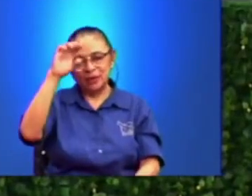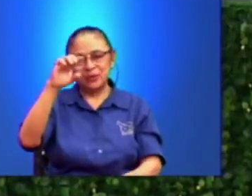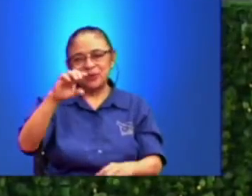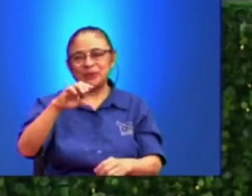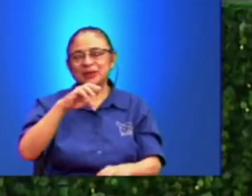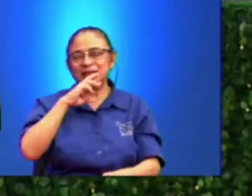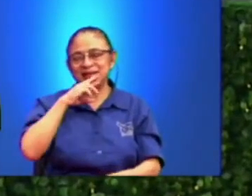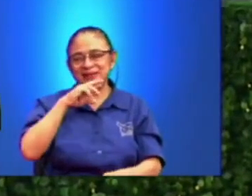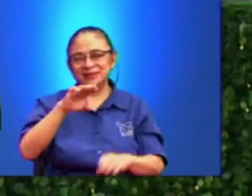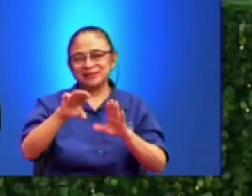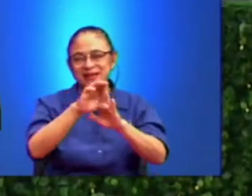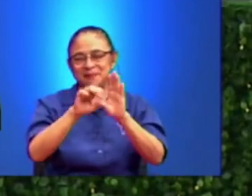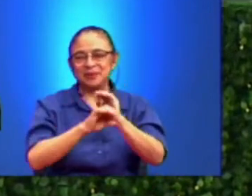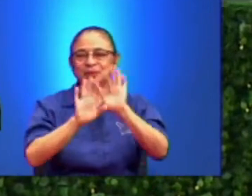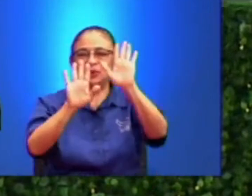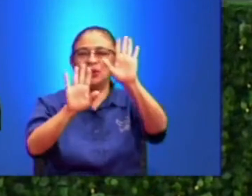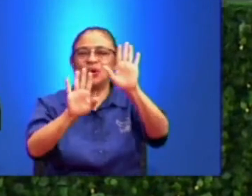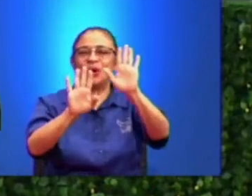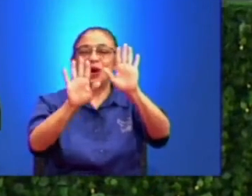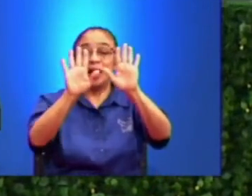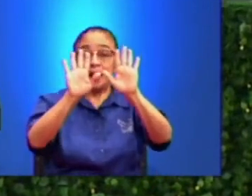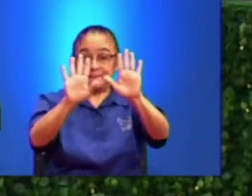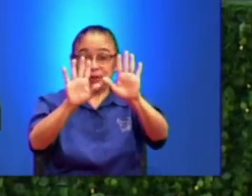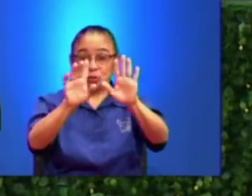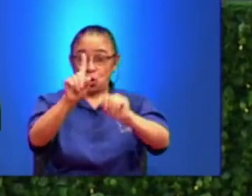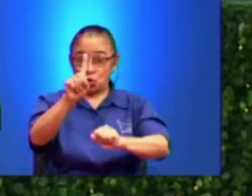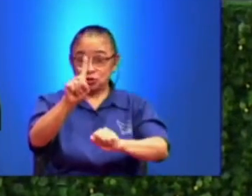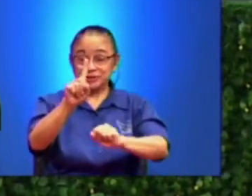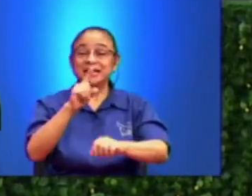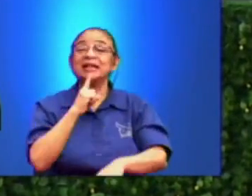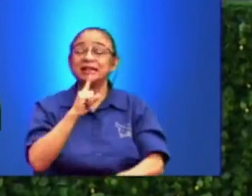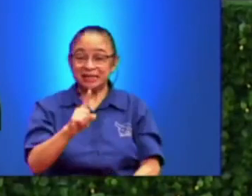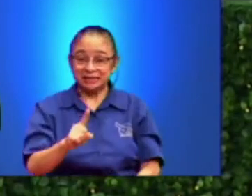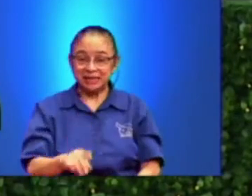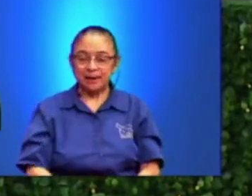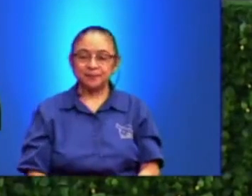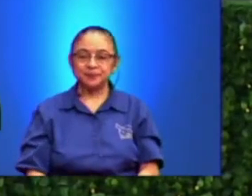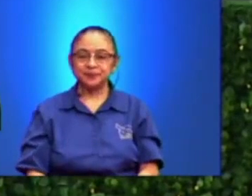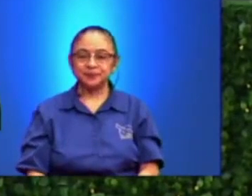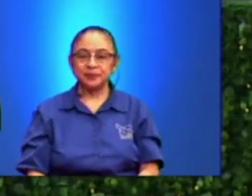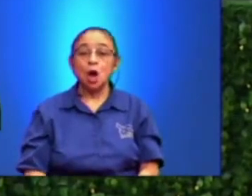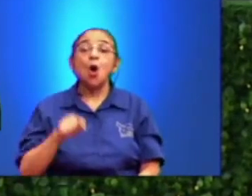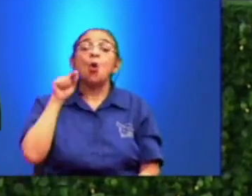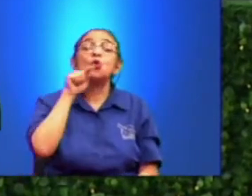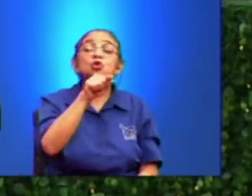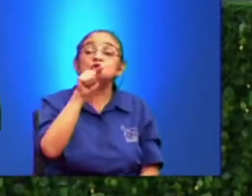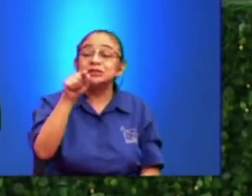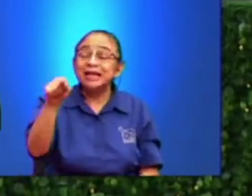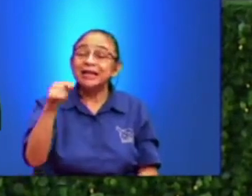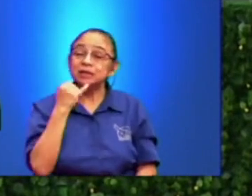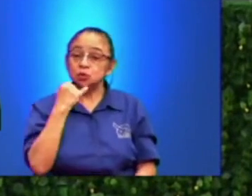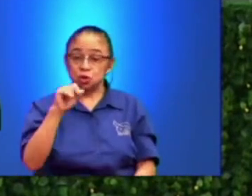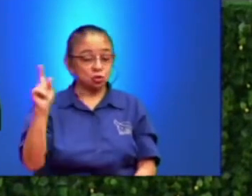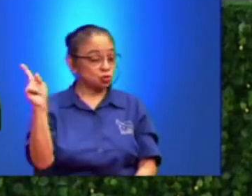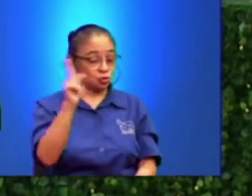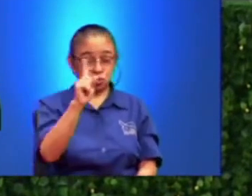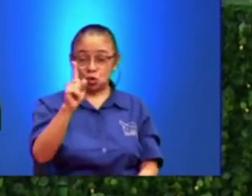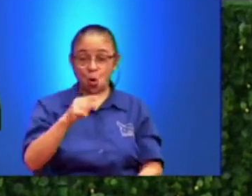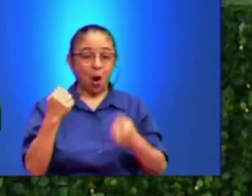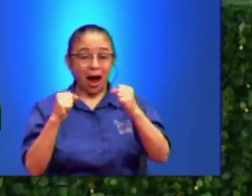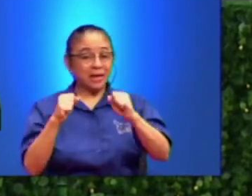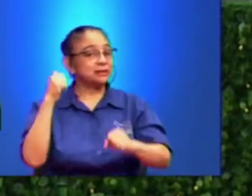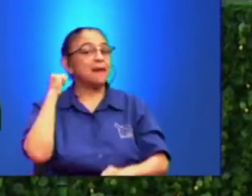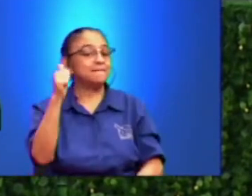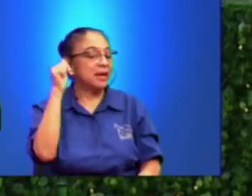le dice a los gentiles y a los judíos pero sobre todo este es una iglesia gentil le dice ustedes no están haciendo